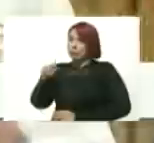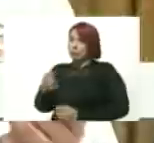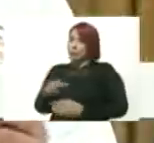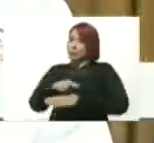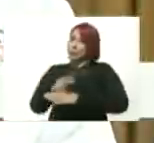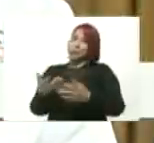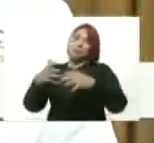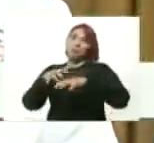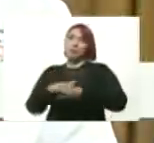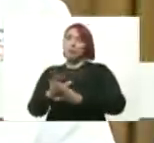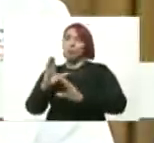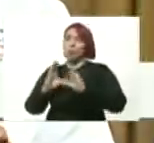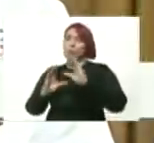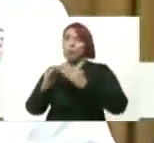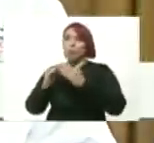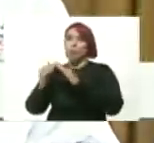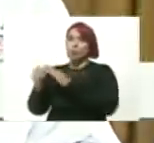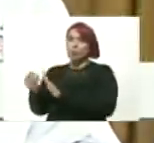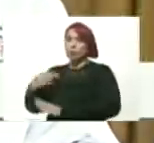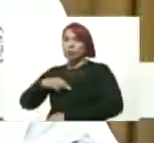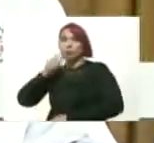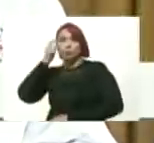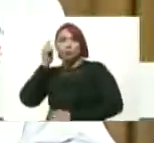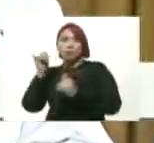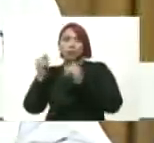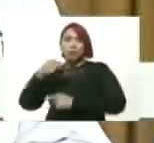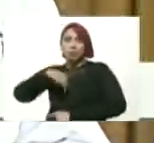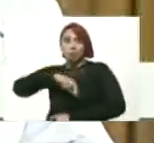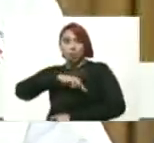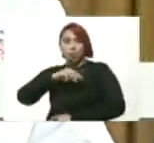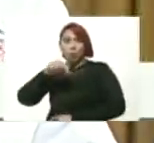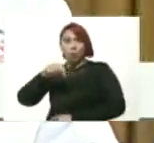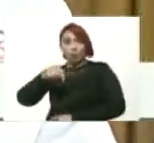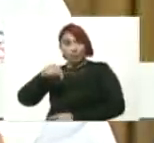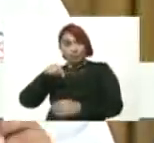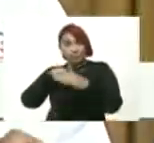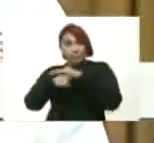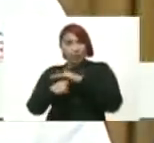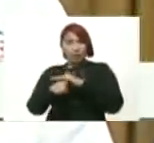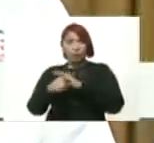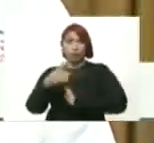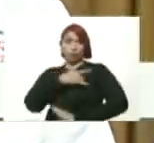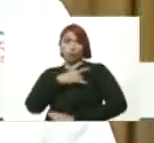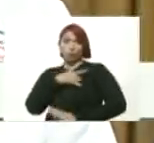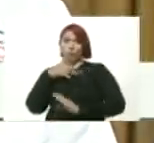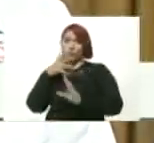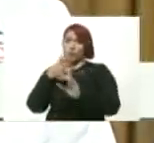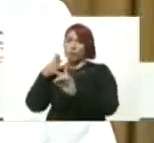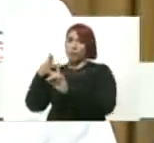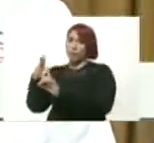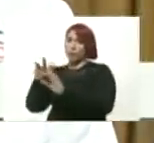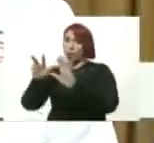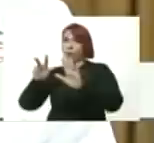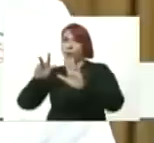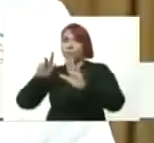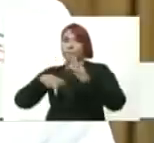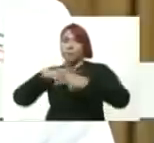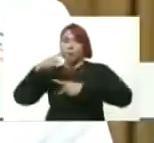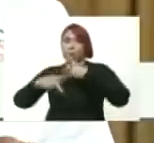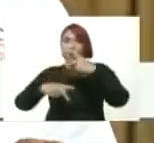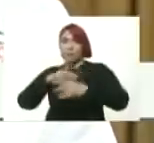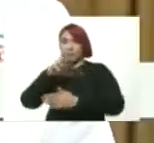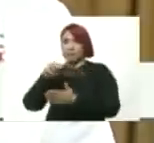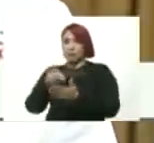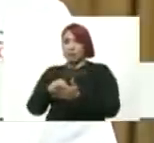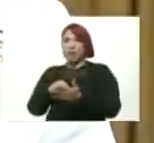presidente que es el día que celebramos hoy nosotros tenemos dentro de la universidad y hacia la salud la formación de ocho programas nacionales de formación sea de